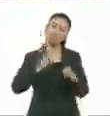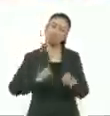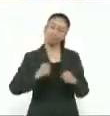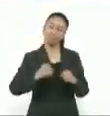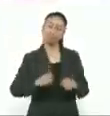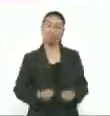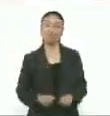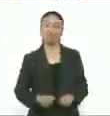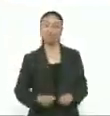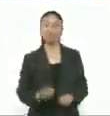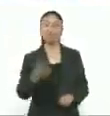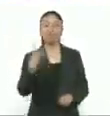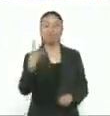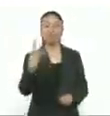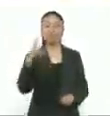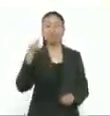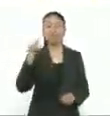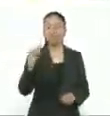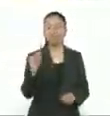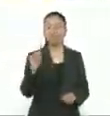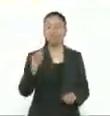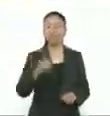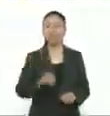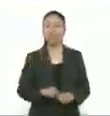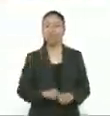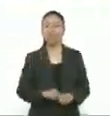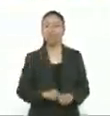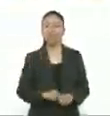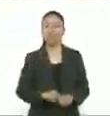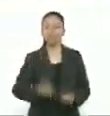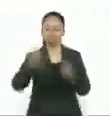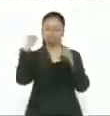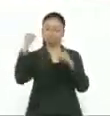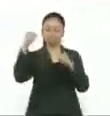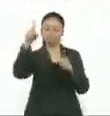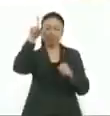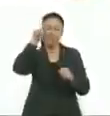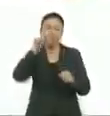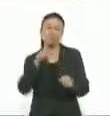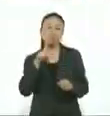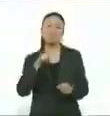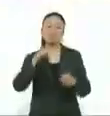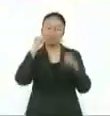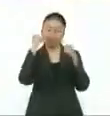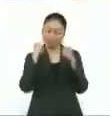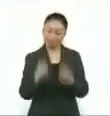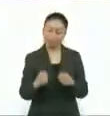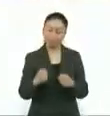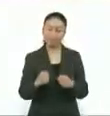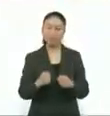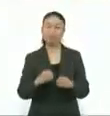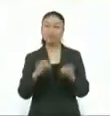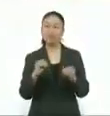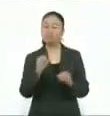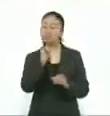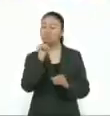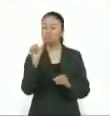La cuarta transformación será feminista o no será.